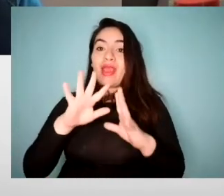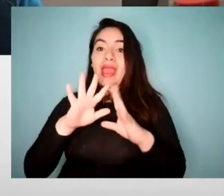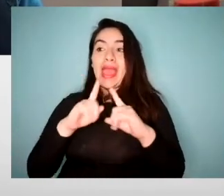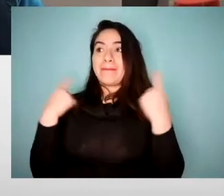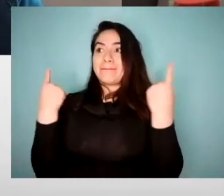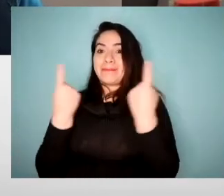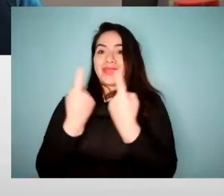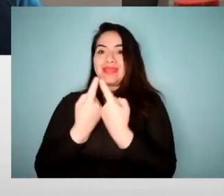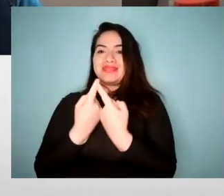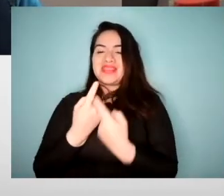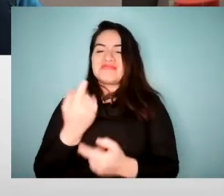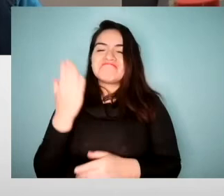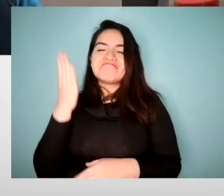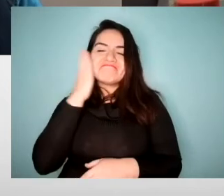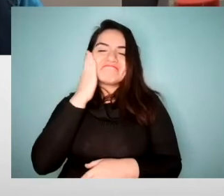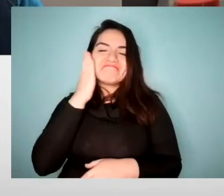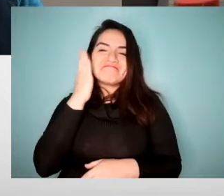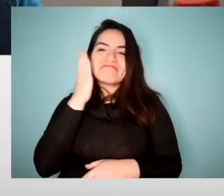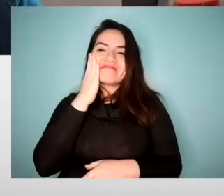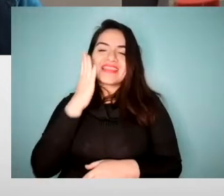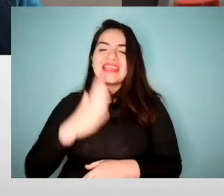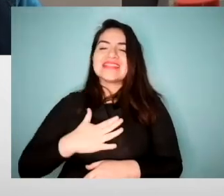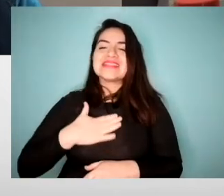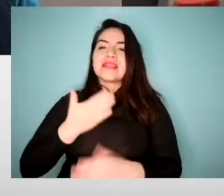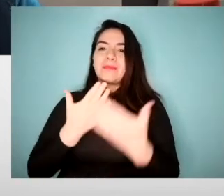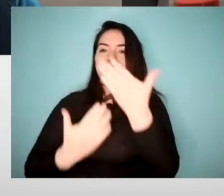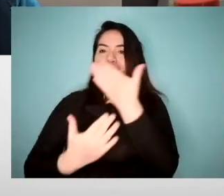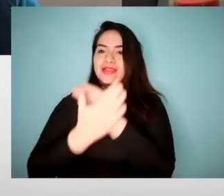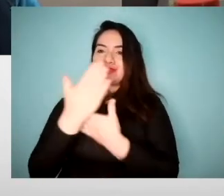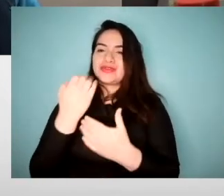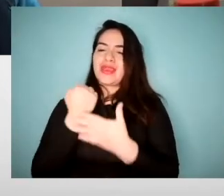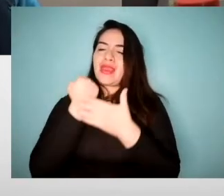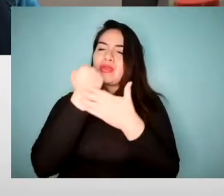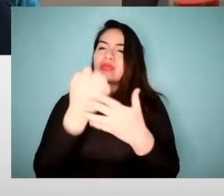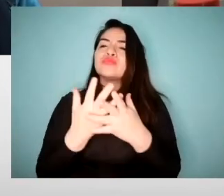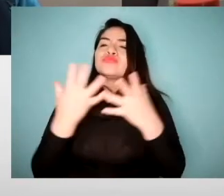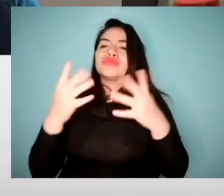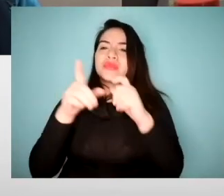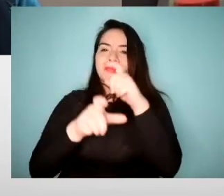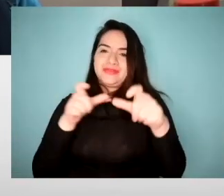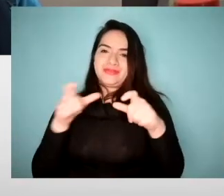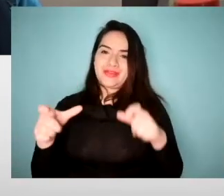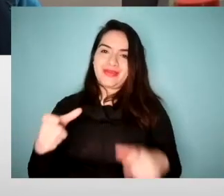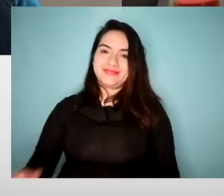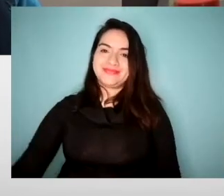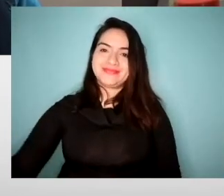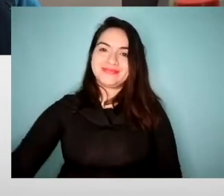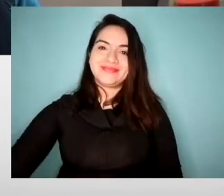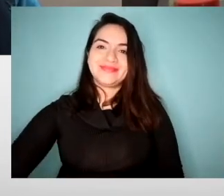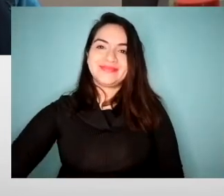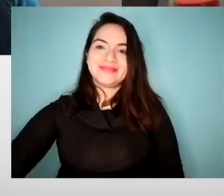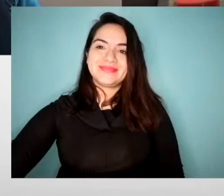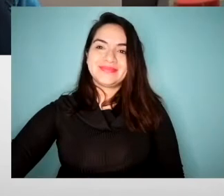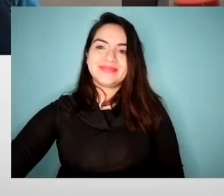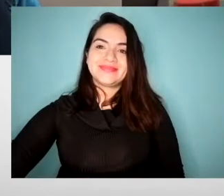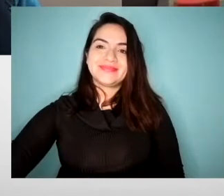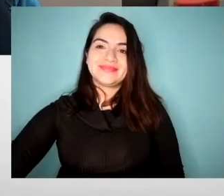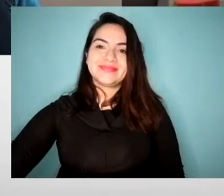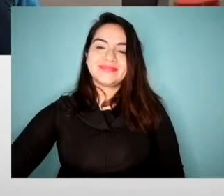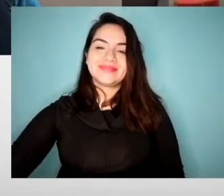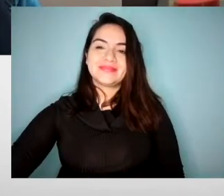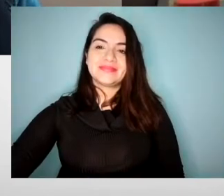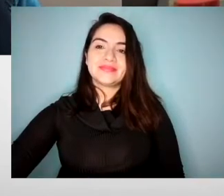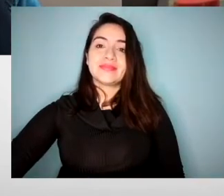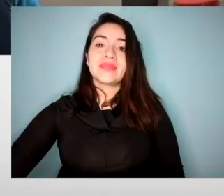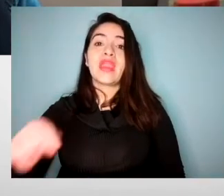súper cálido. Donde sentimos la protección y la ayuda de mucha gente. Genial. Muy bien. Y ahora háblenos de